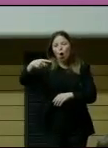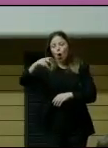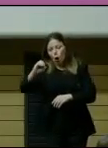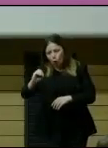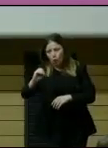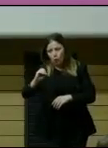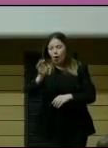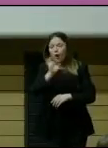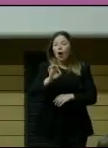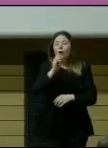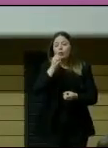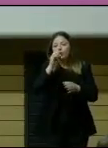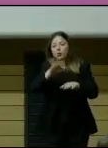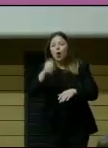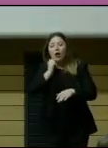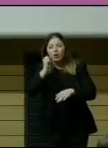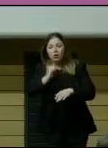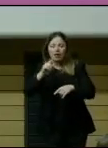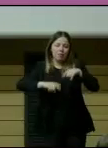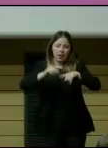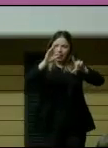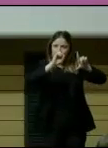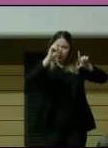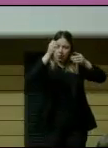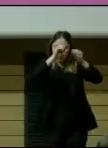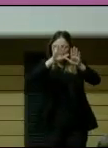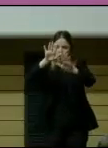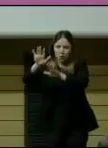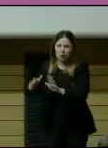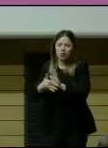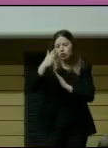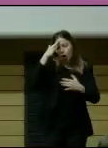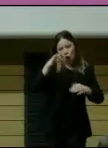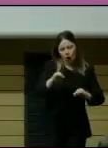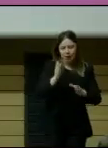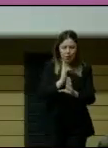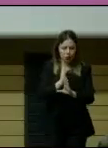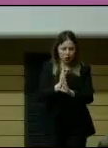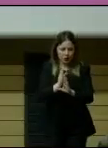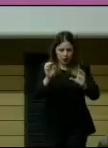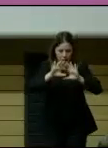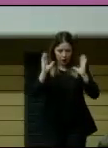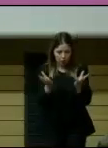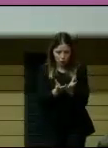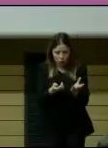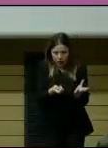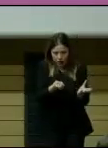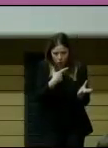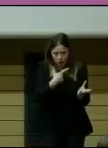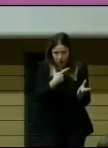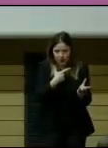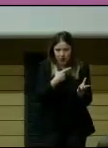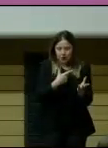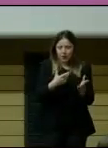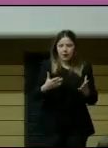cocodrilo sustituyó a la heroína en Rusia. Sustituciones son lógicas y habituales en el mundo de las drogas, y la historia de las